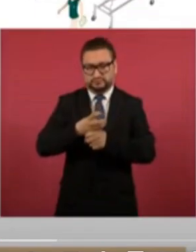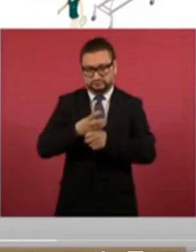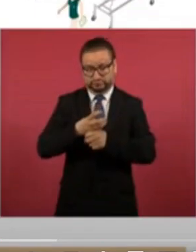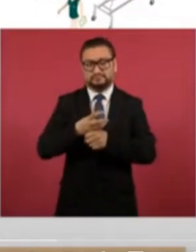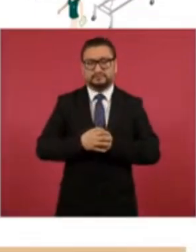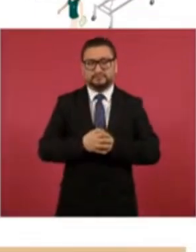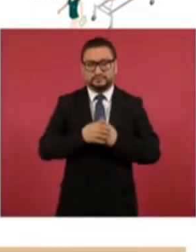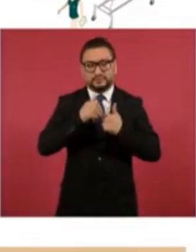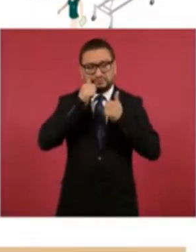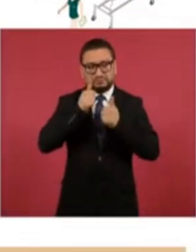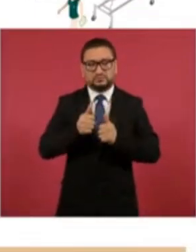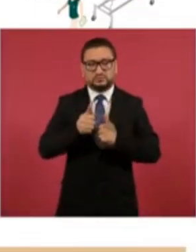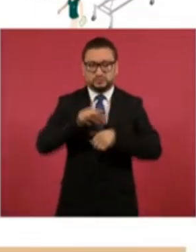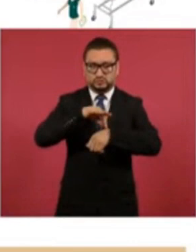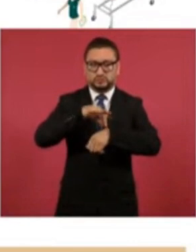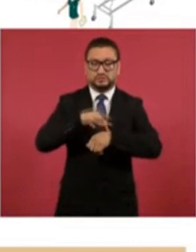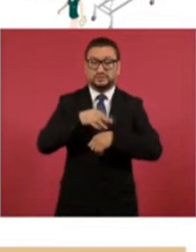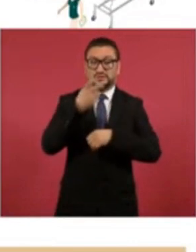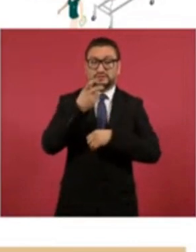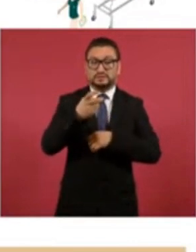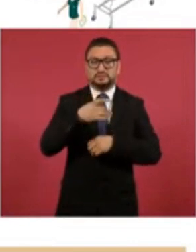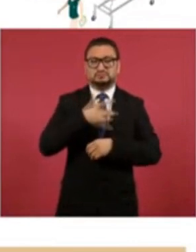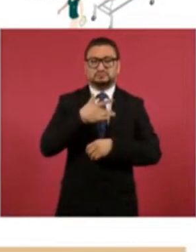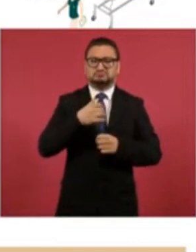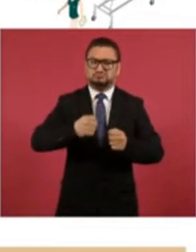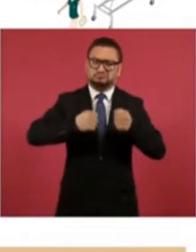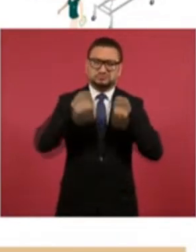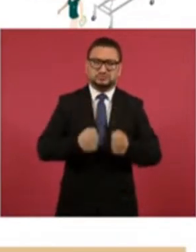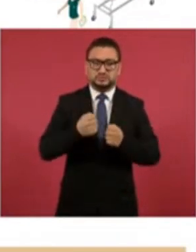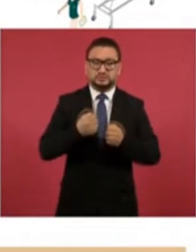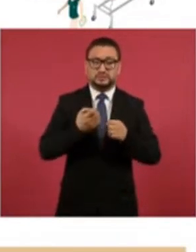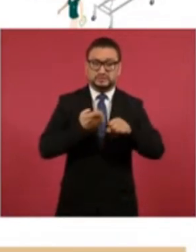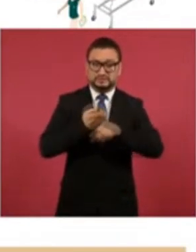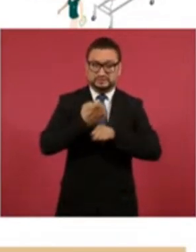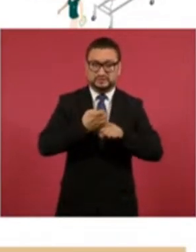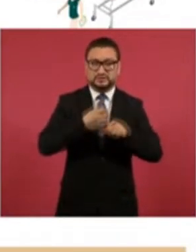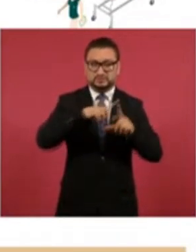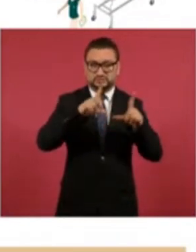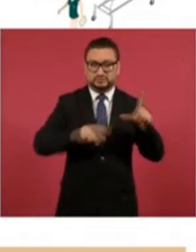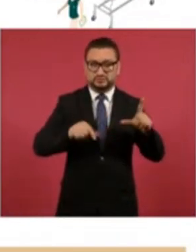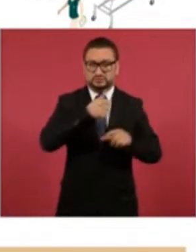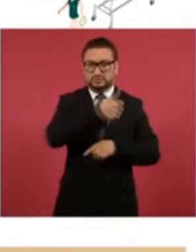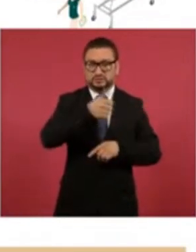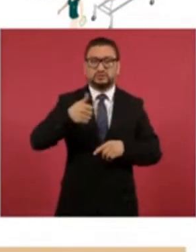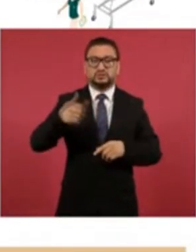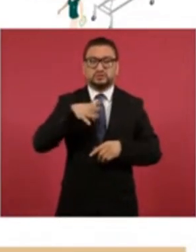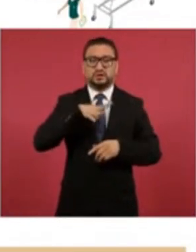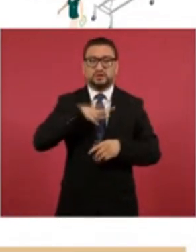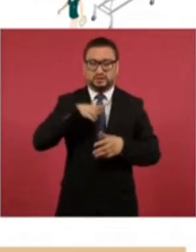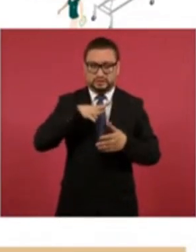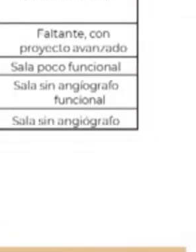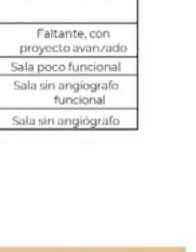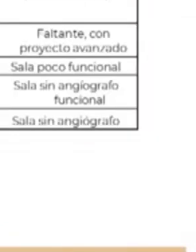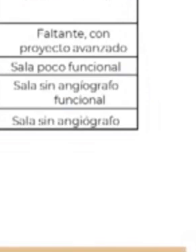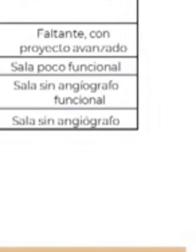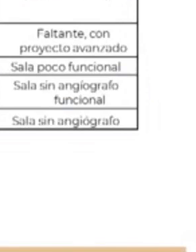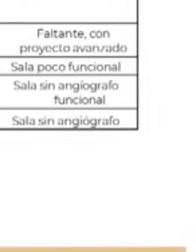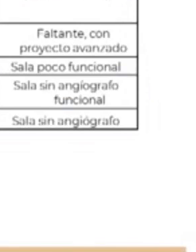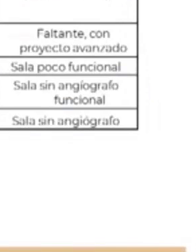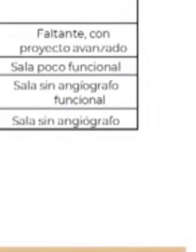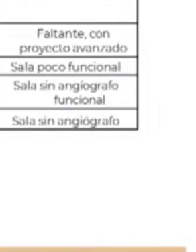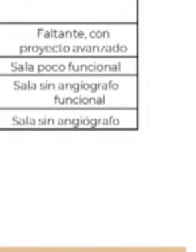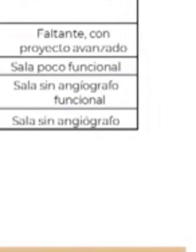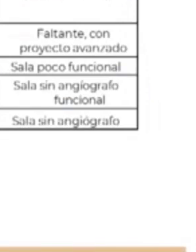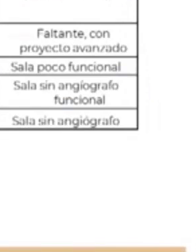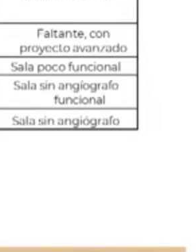pudiera consolidarse el funcionamiento de una sala de hemodinamia para el Hospital General de Acapulco y con ello facilitar el tratamiento